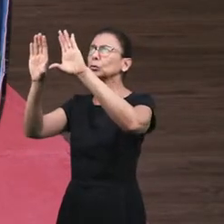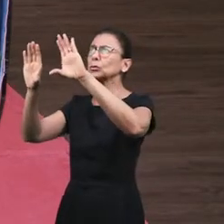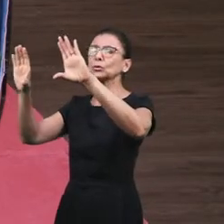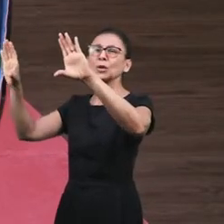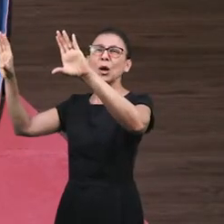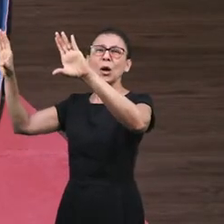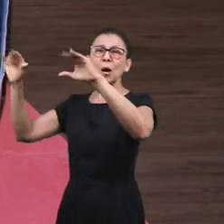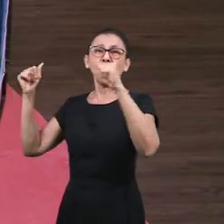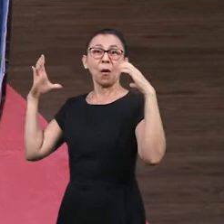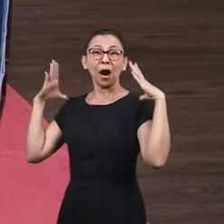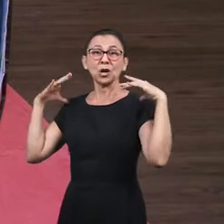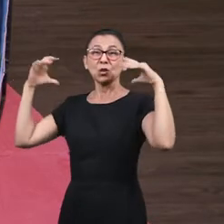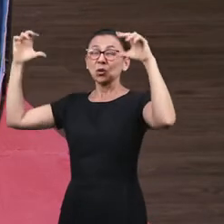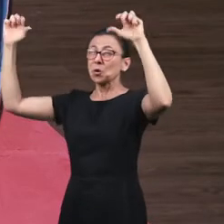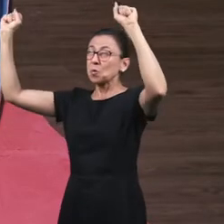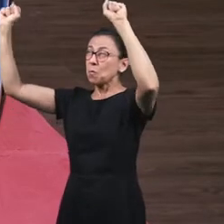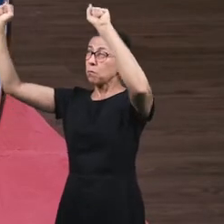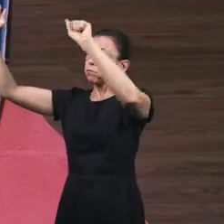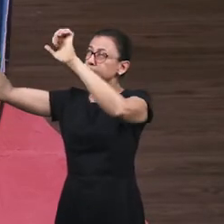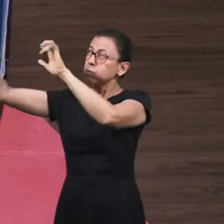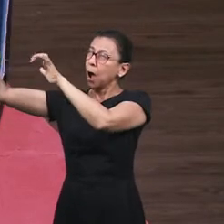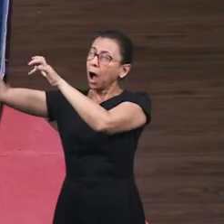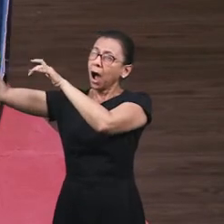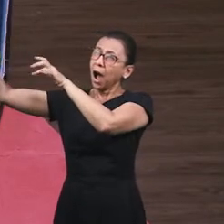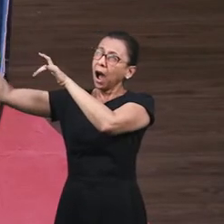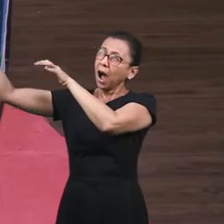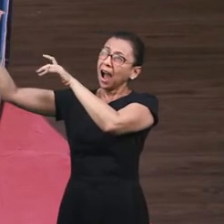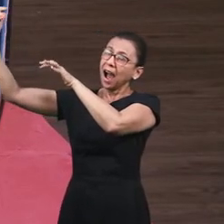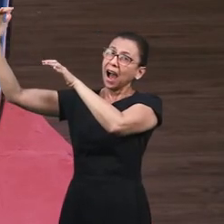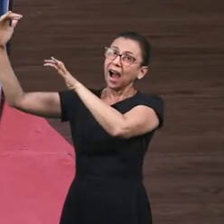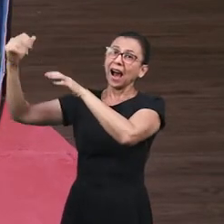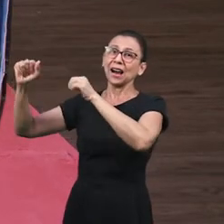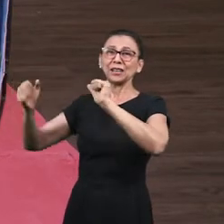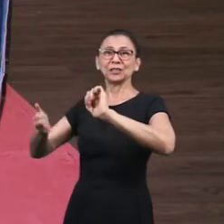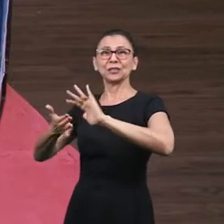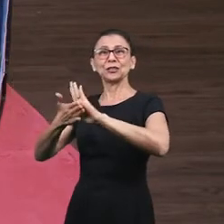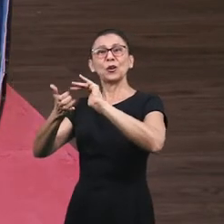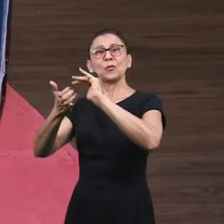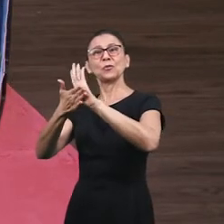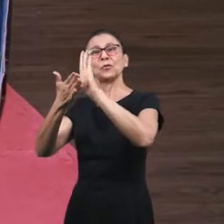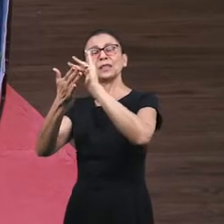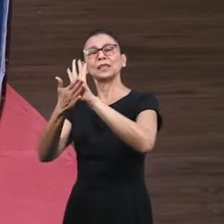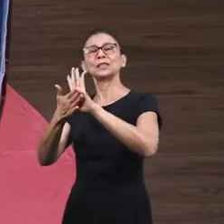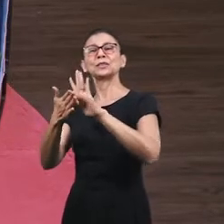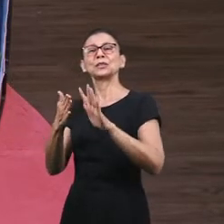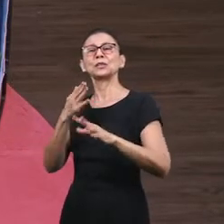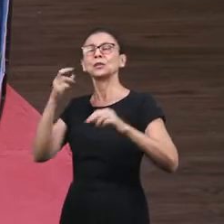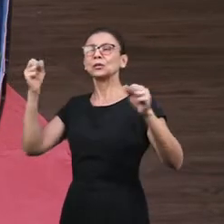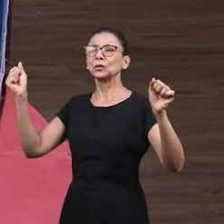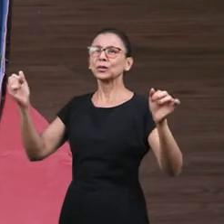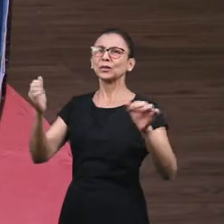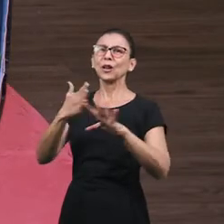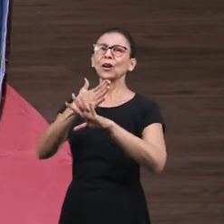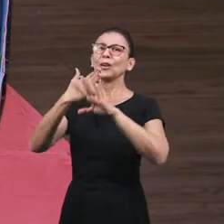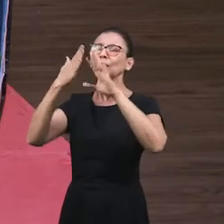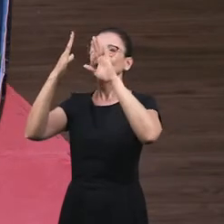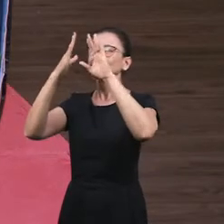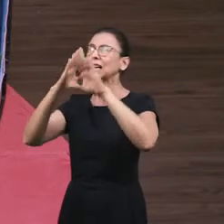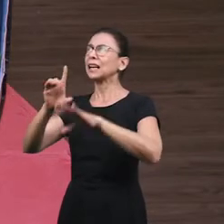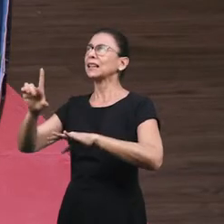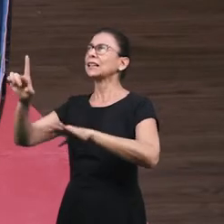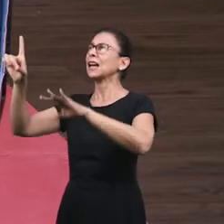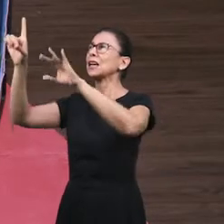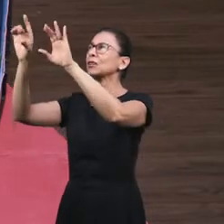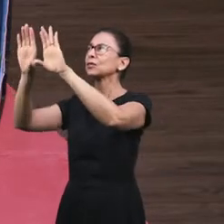una multitud de ángeles alabando al Señor, cantando así: gloria a Dios en las